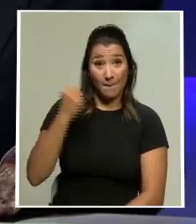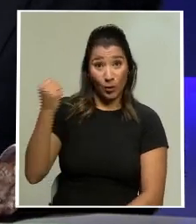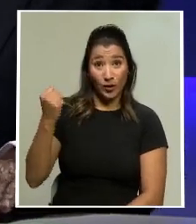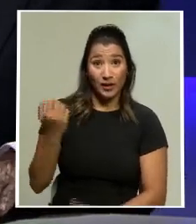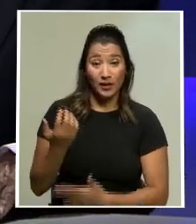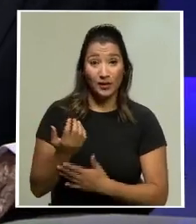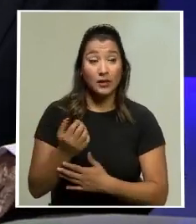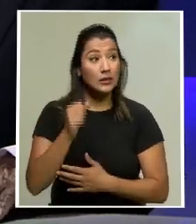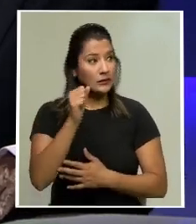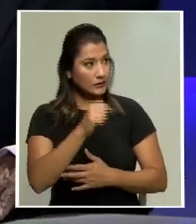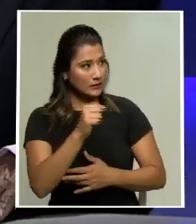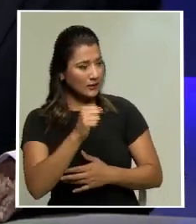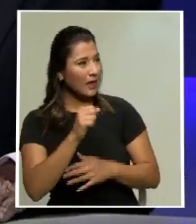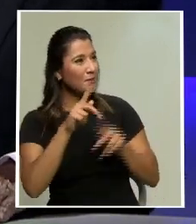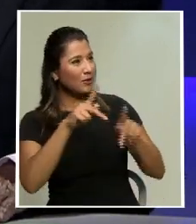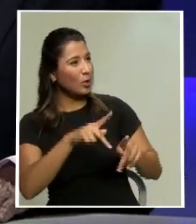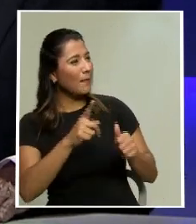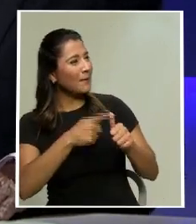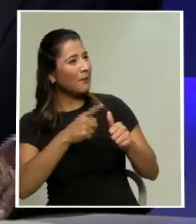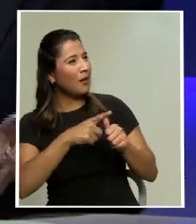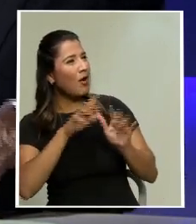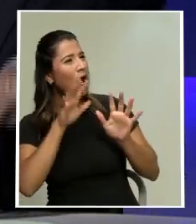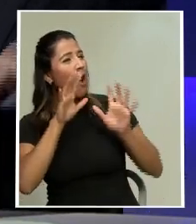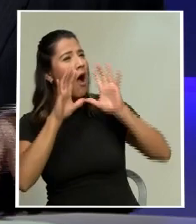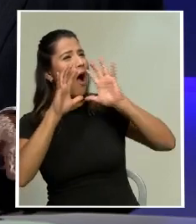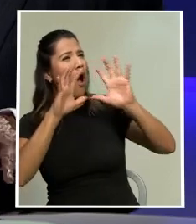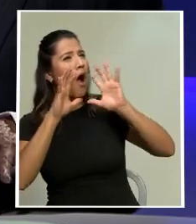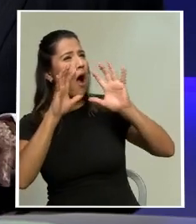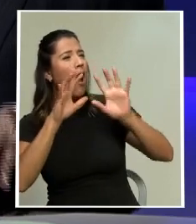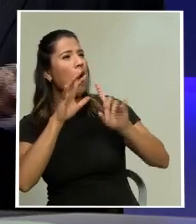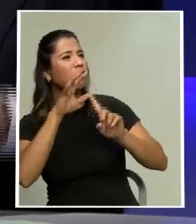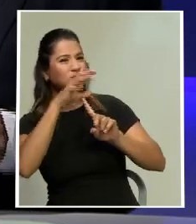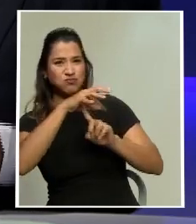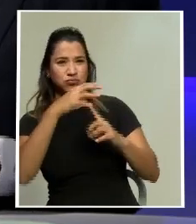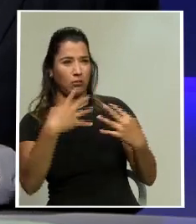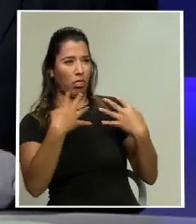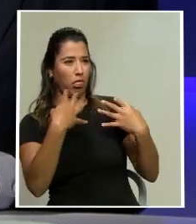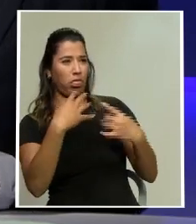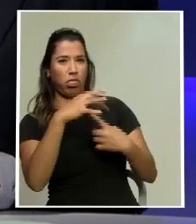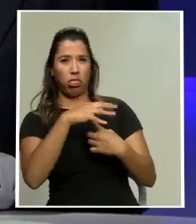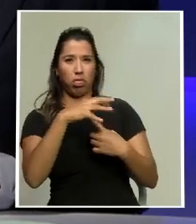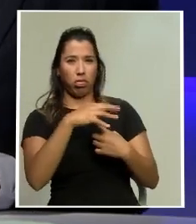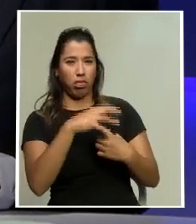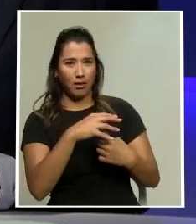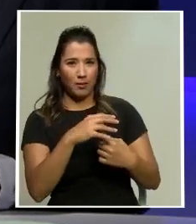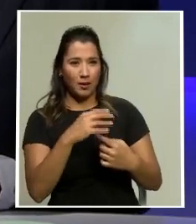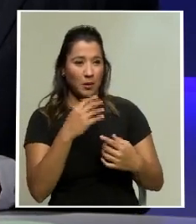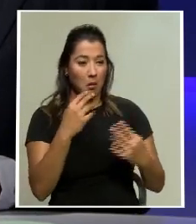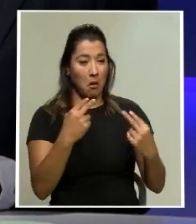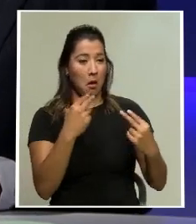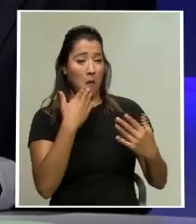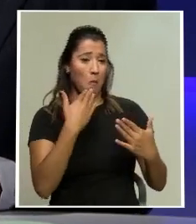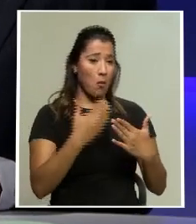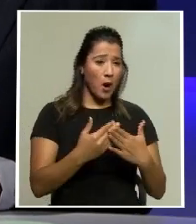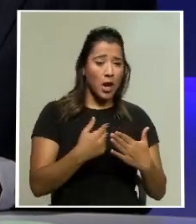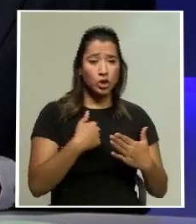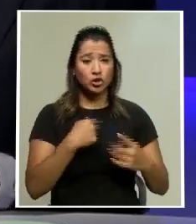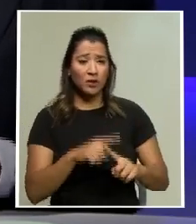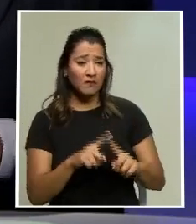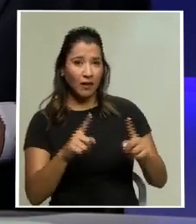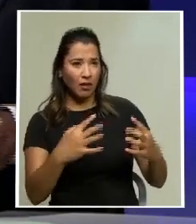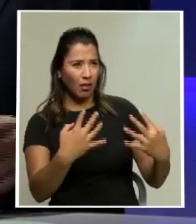porque con la Primera Guerra Mundial los vencedores le imponen a Alemania condiciones tan